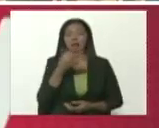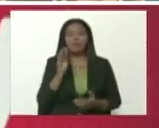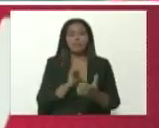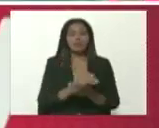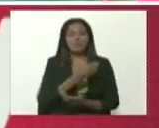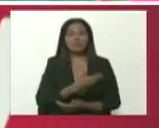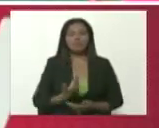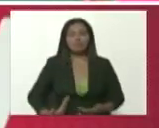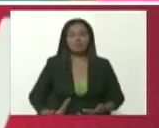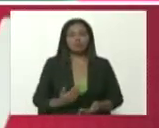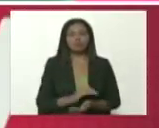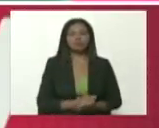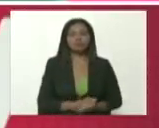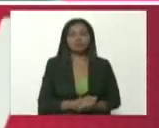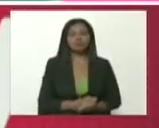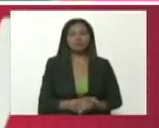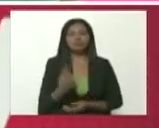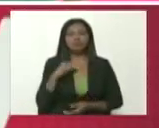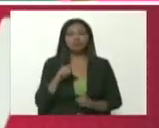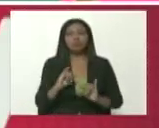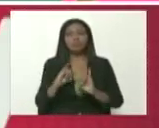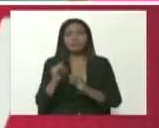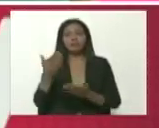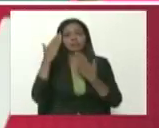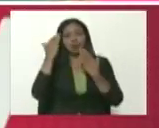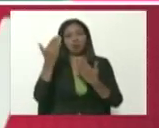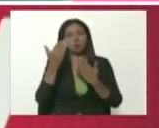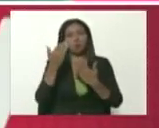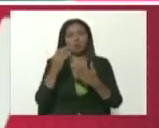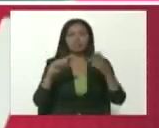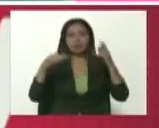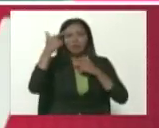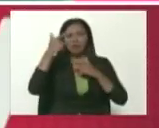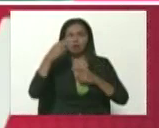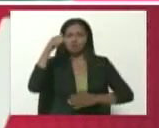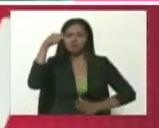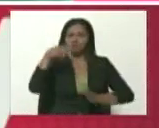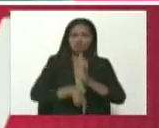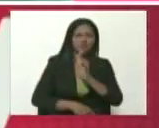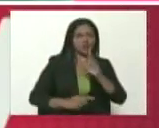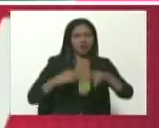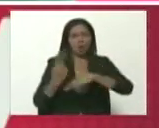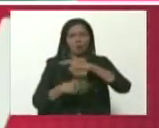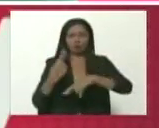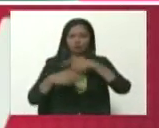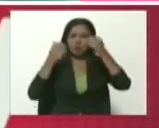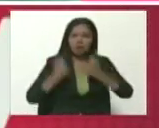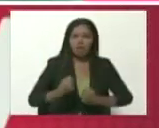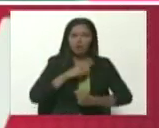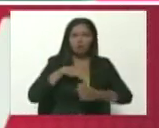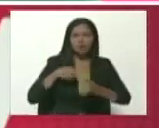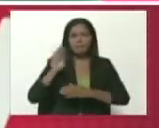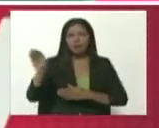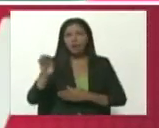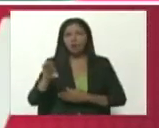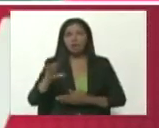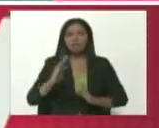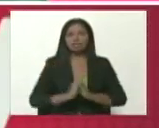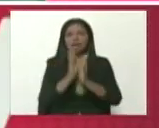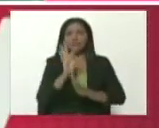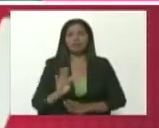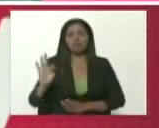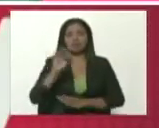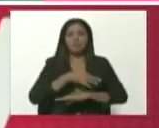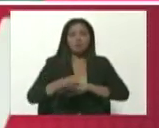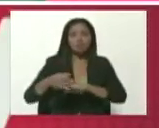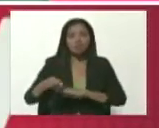presidente. Tenga usted un cordial saludo chavista y profundamente revolucionario desde la parroquia San Francisco,